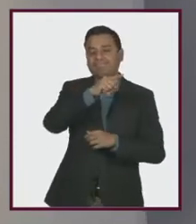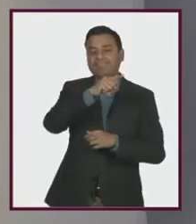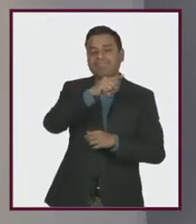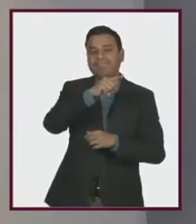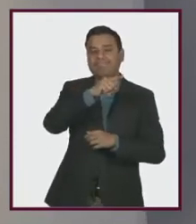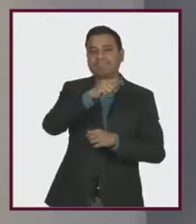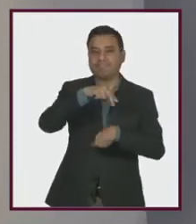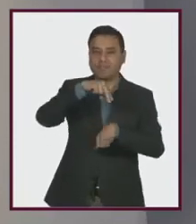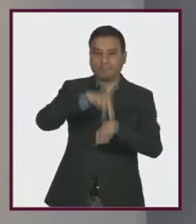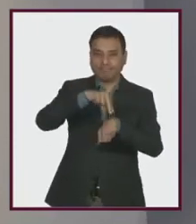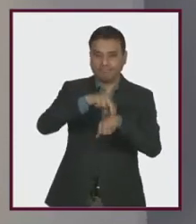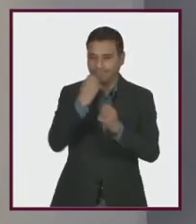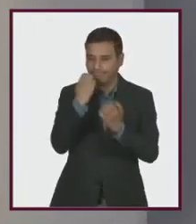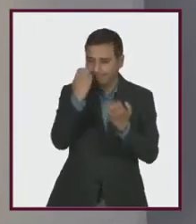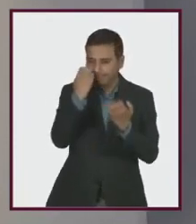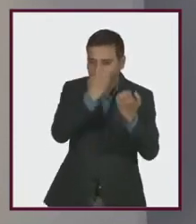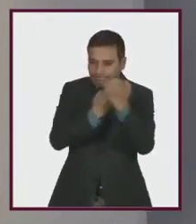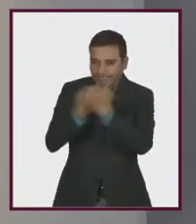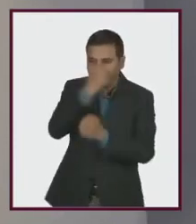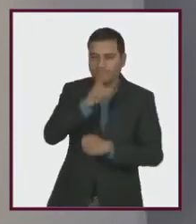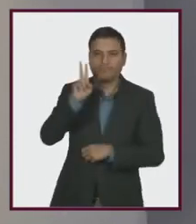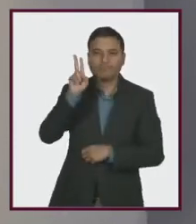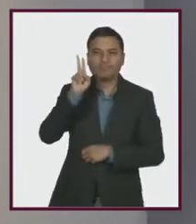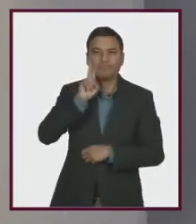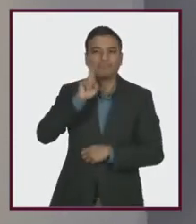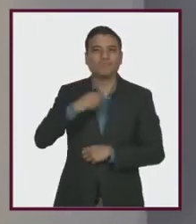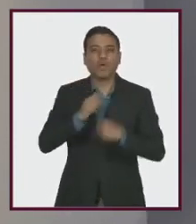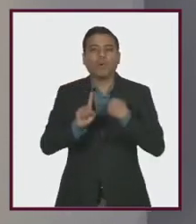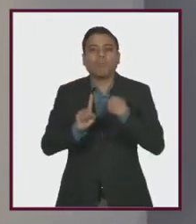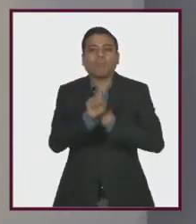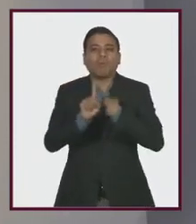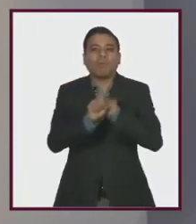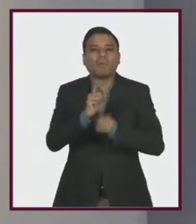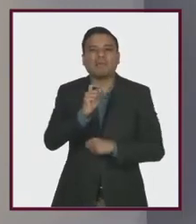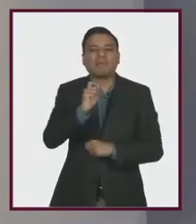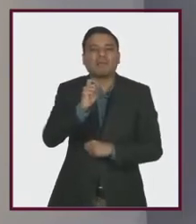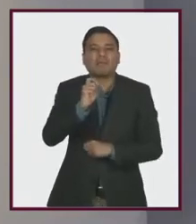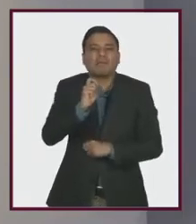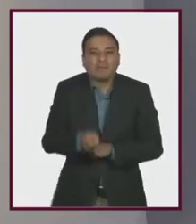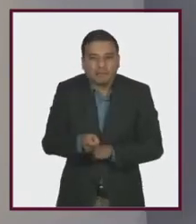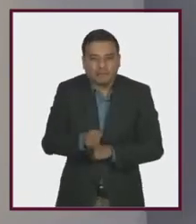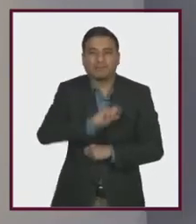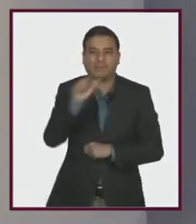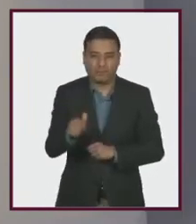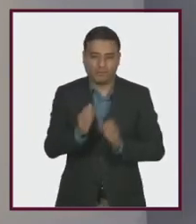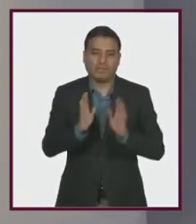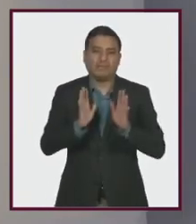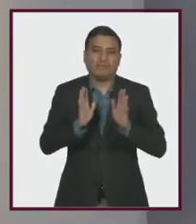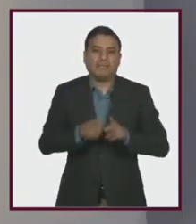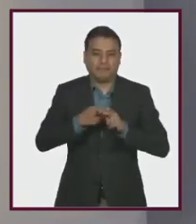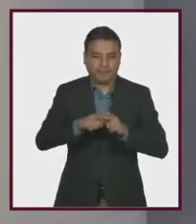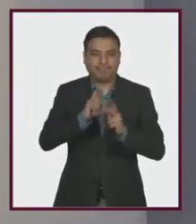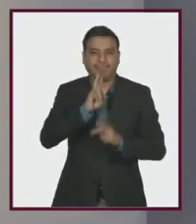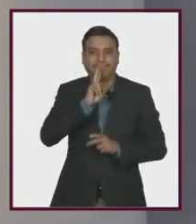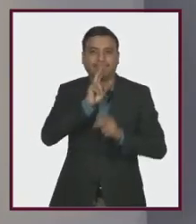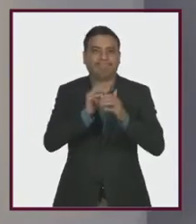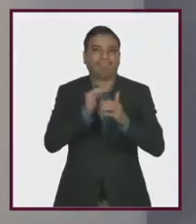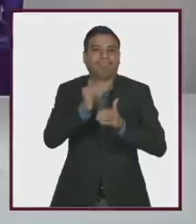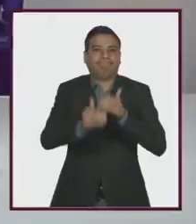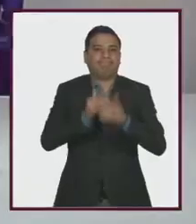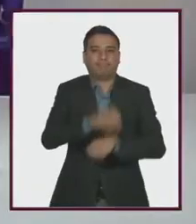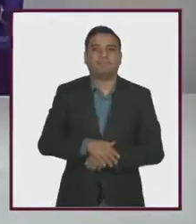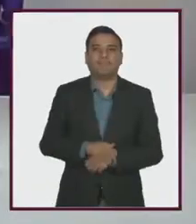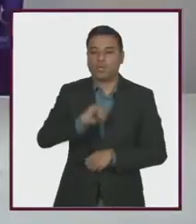para identificar qué tipo de problema tenemos y entonces pues poder apoyarlo justo desde esta perspectiva. Jorge